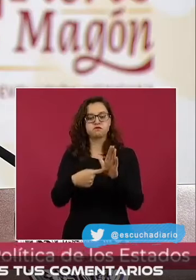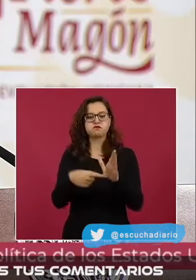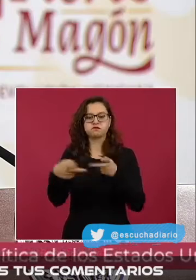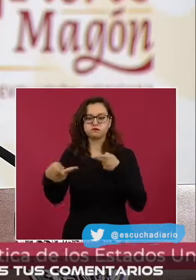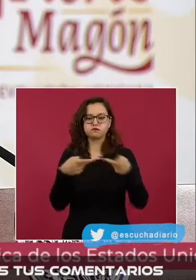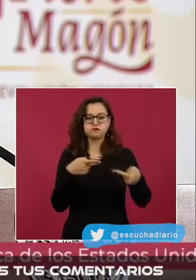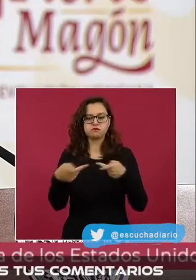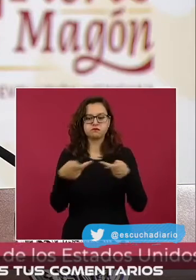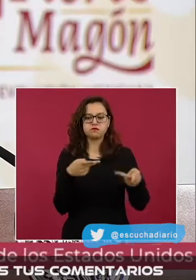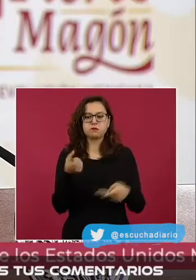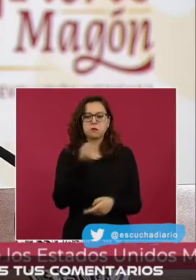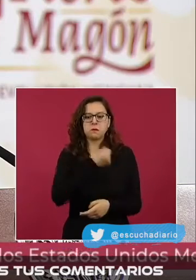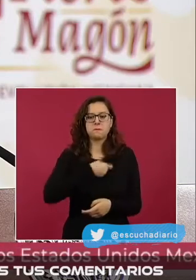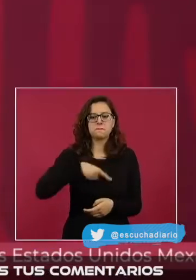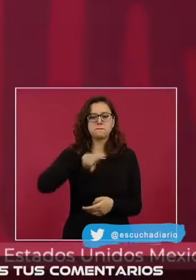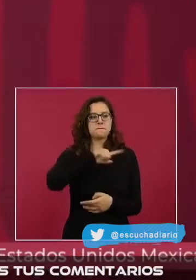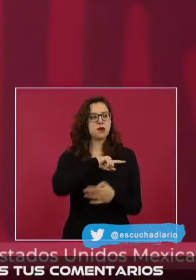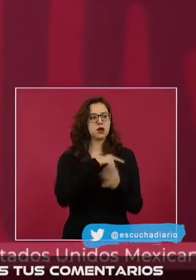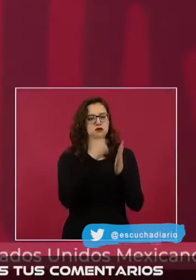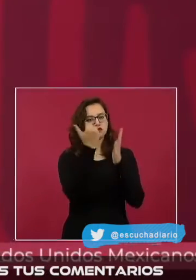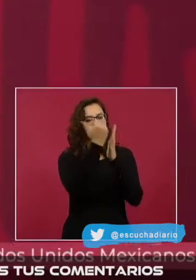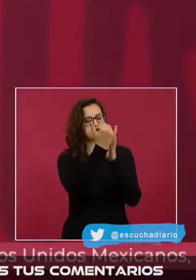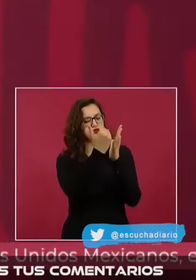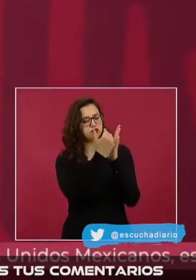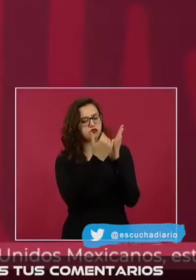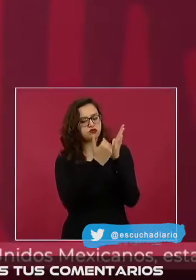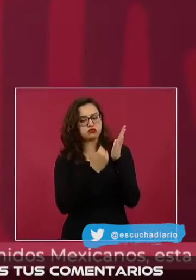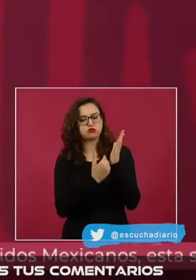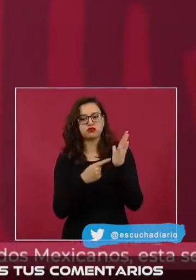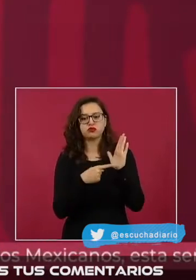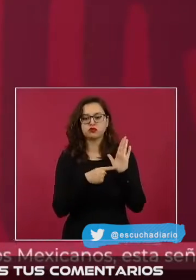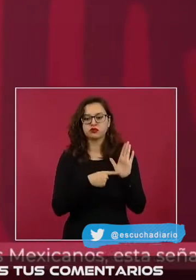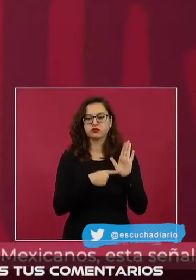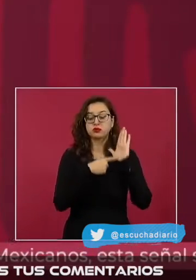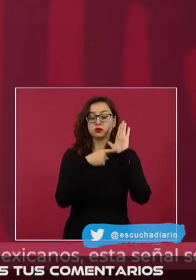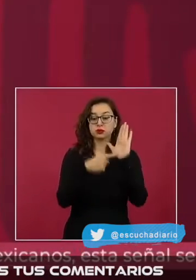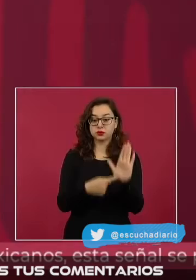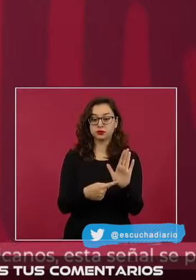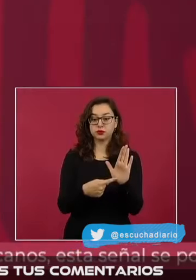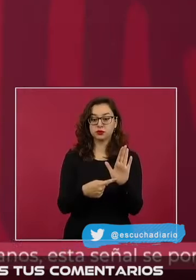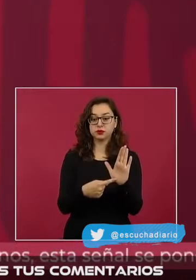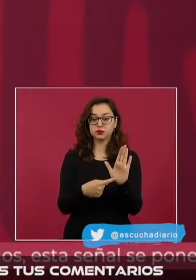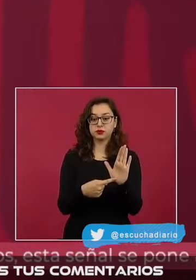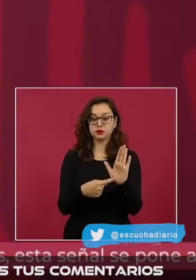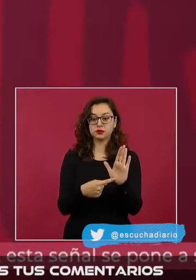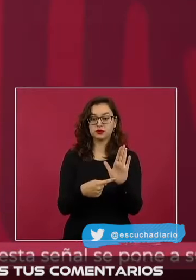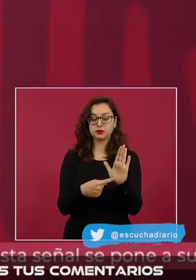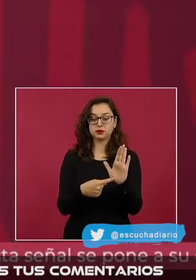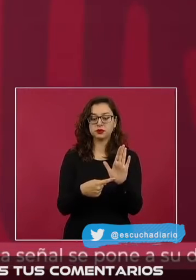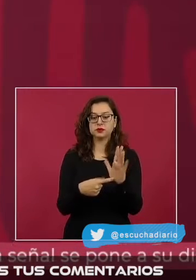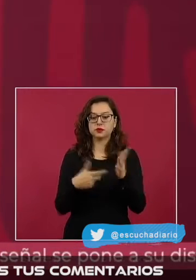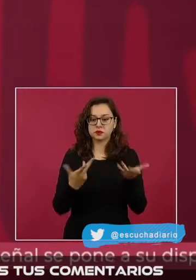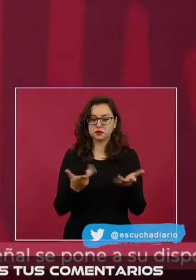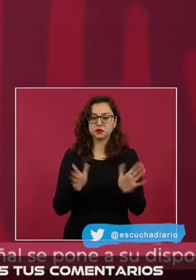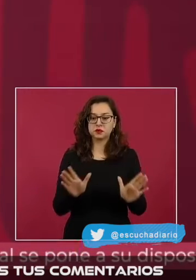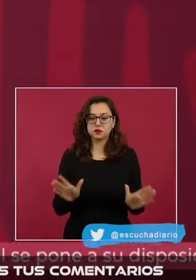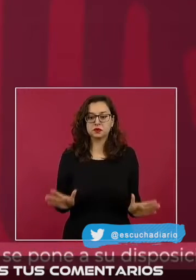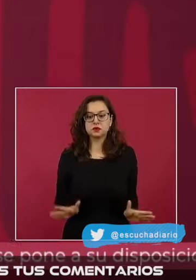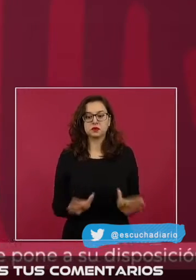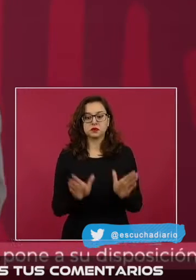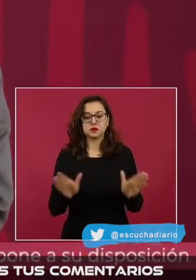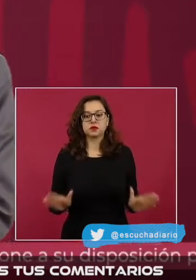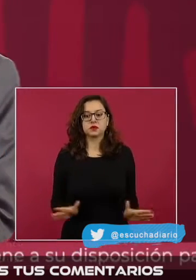Sobre el caso de la guardería ABC, el presidente indica que la denuncia del IMSS ante la Fiscalía General de la República se fundamentará